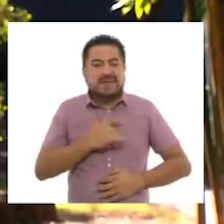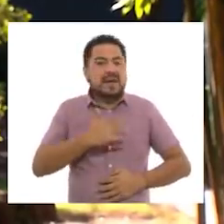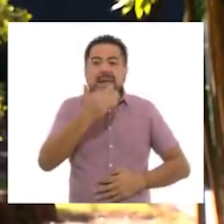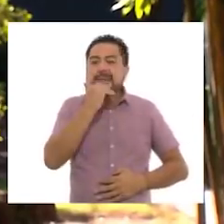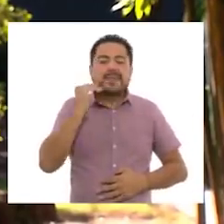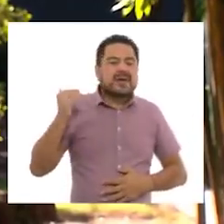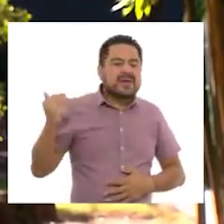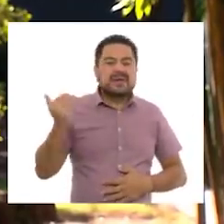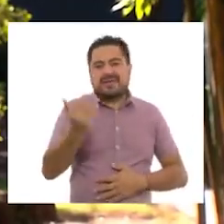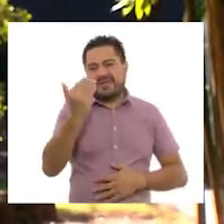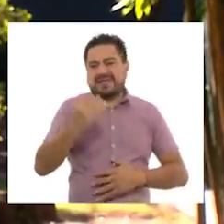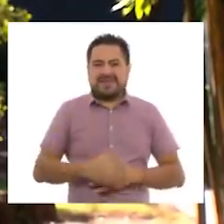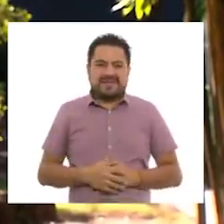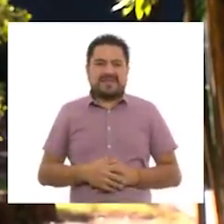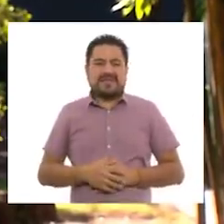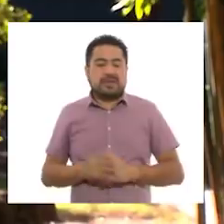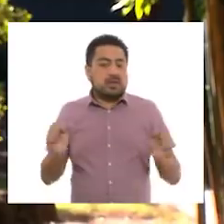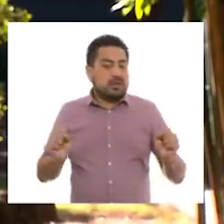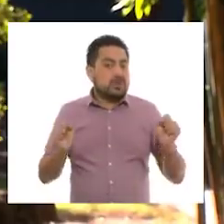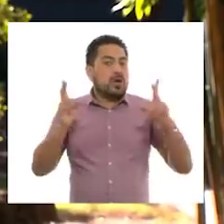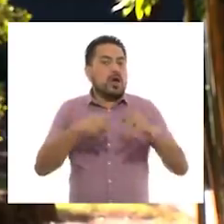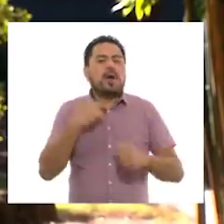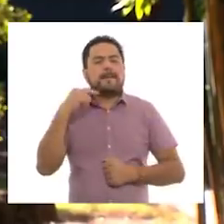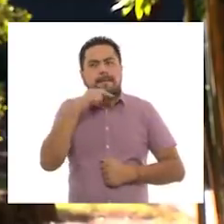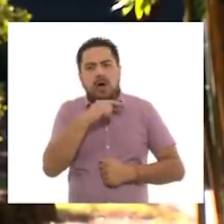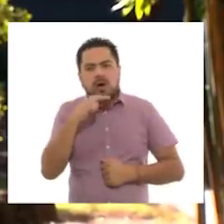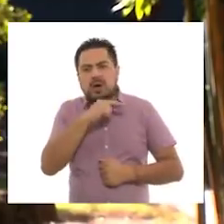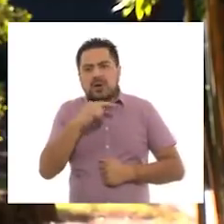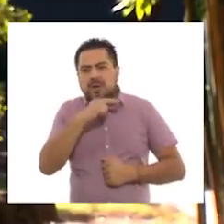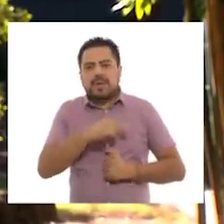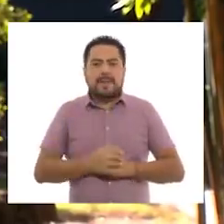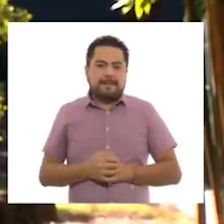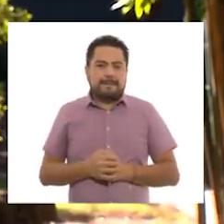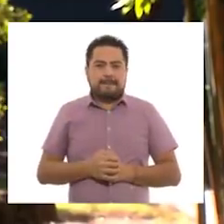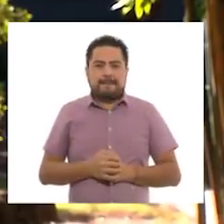¡Muy bien! ¡Nos vemos pronto!